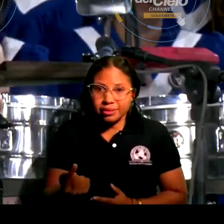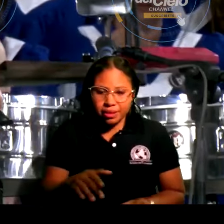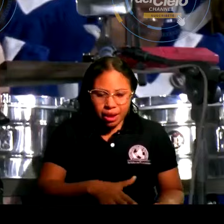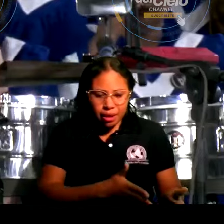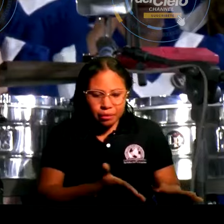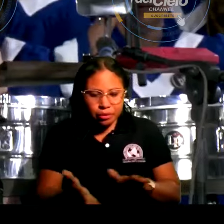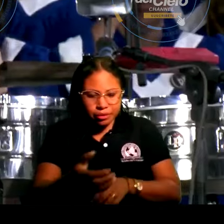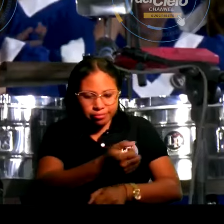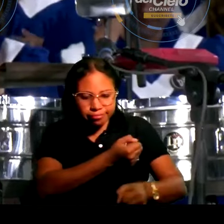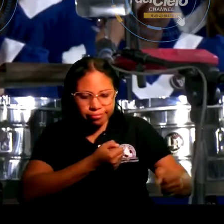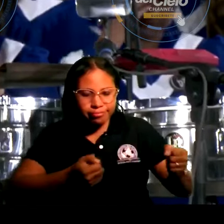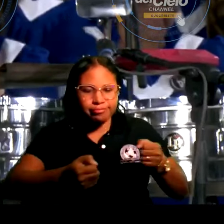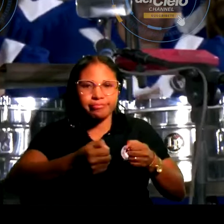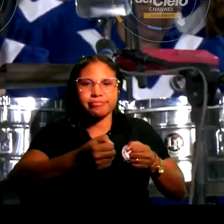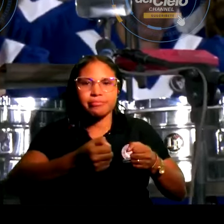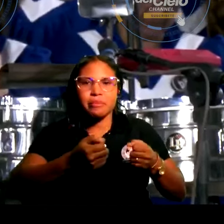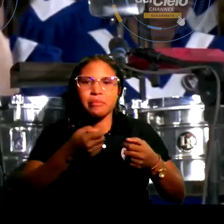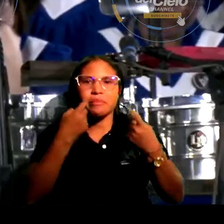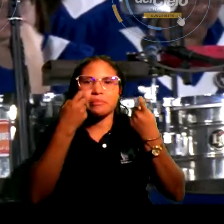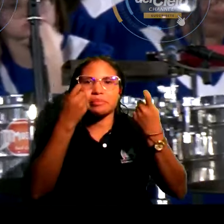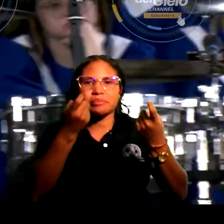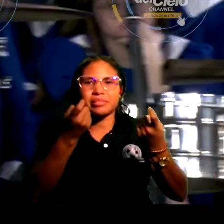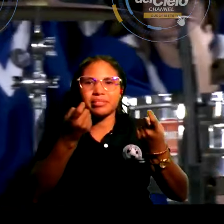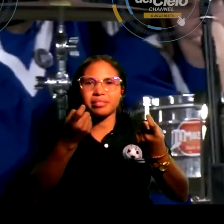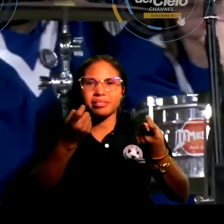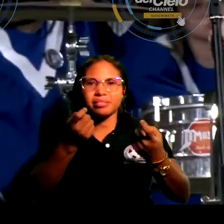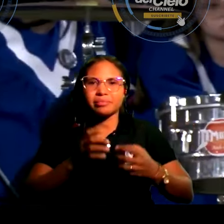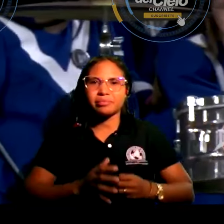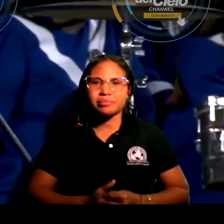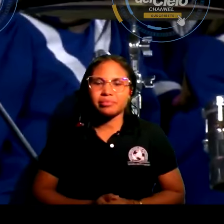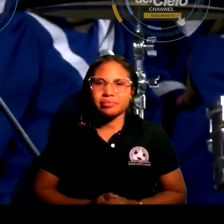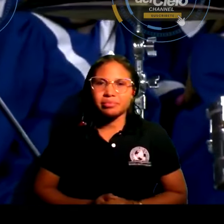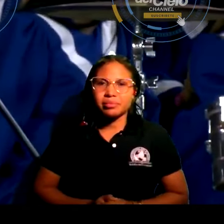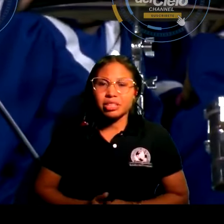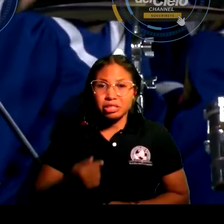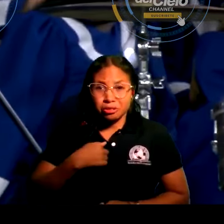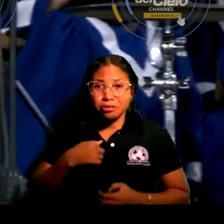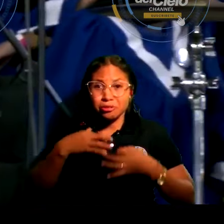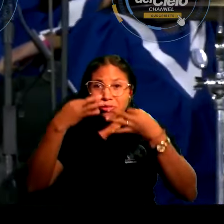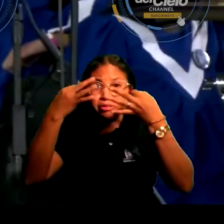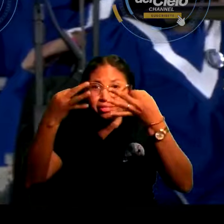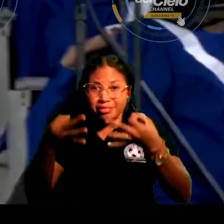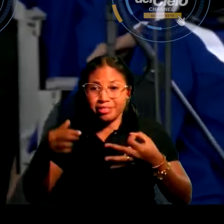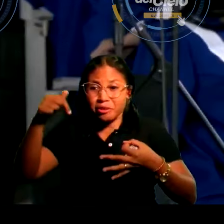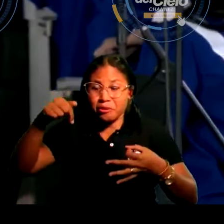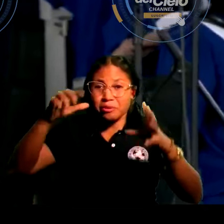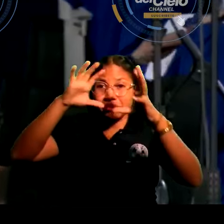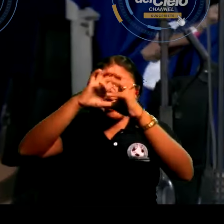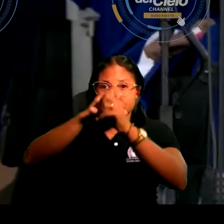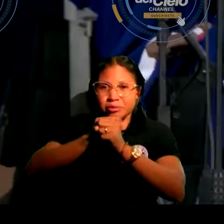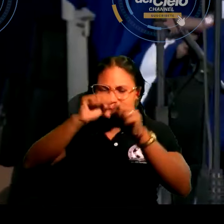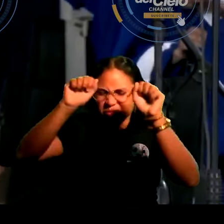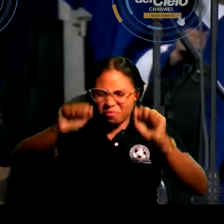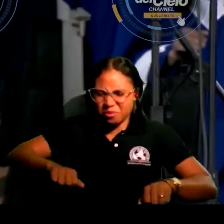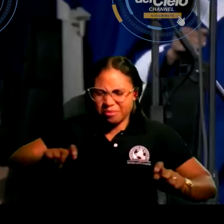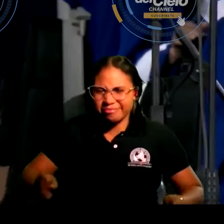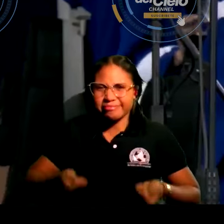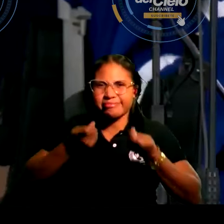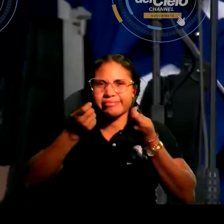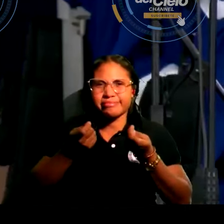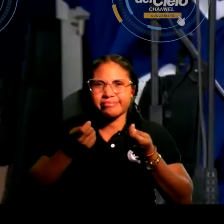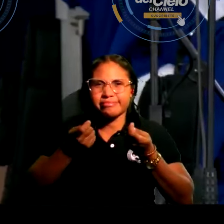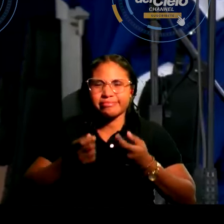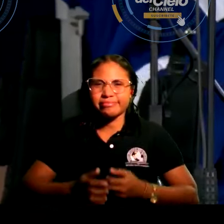pecados. Ese predicador dijo que si yo creo esta noche puedo ser salvo.